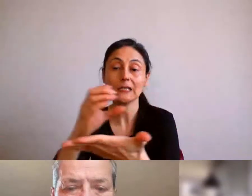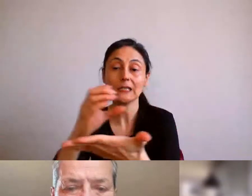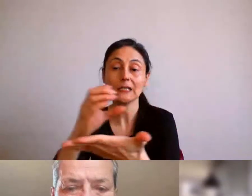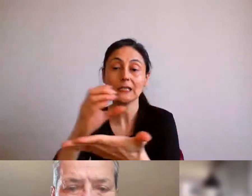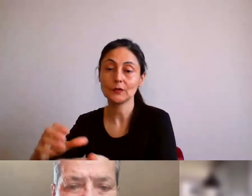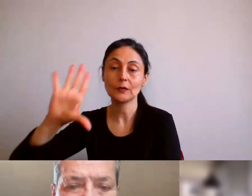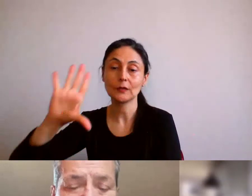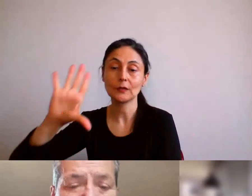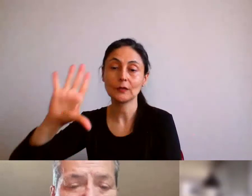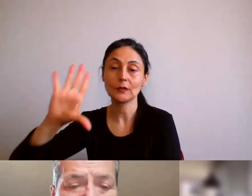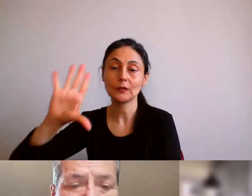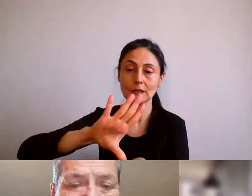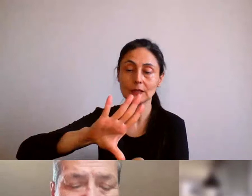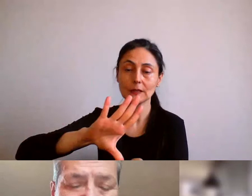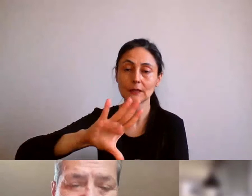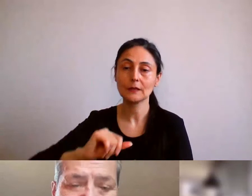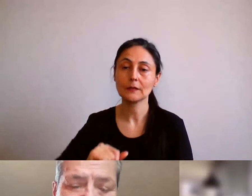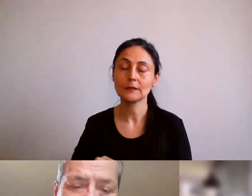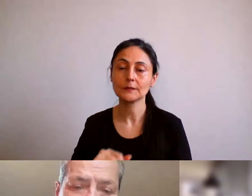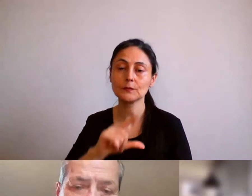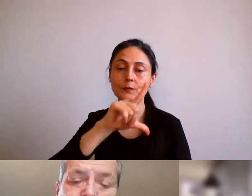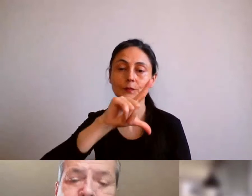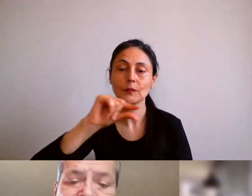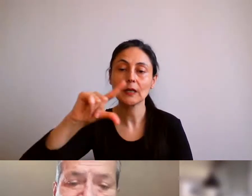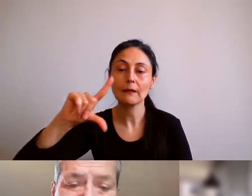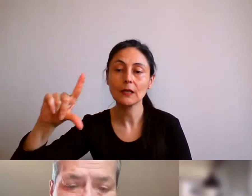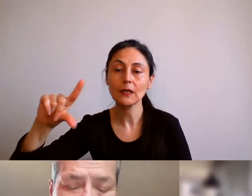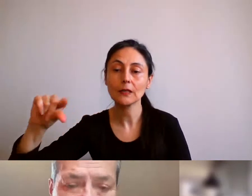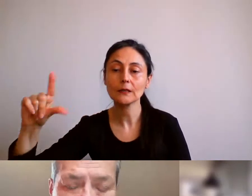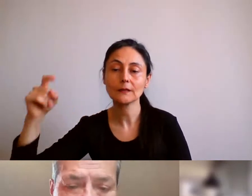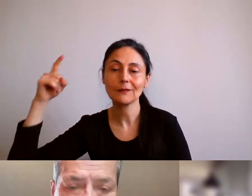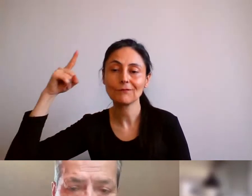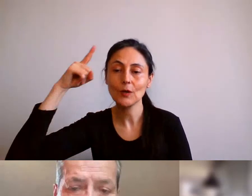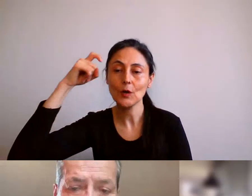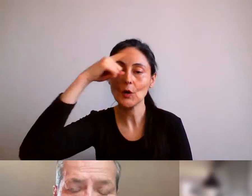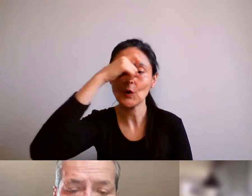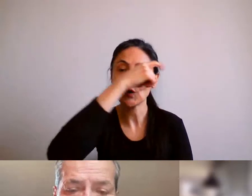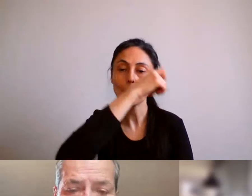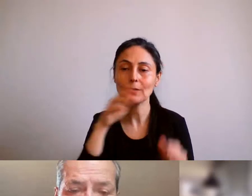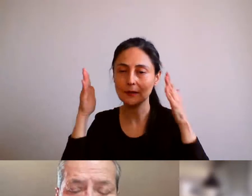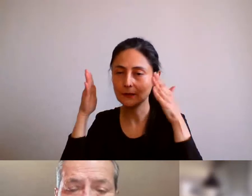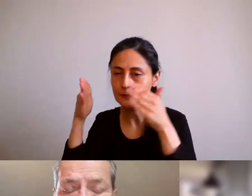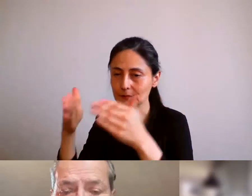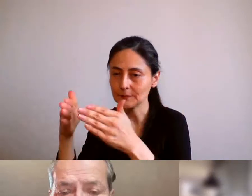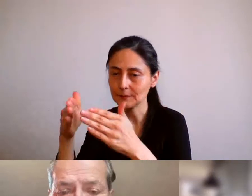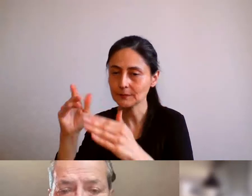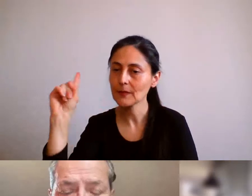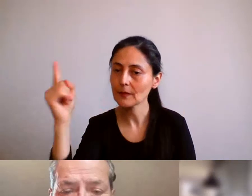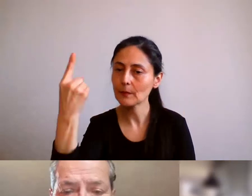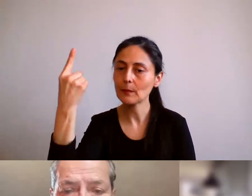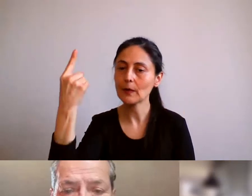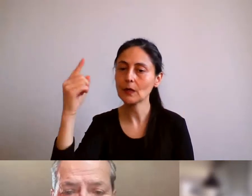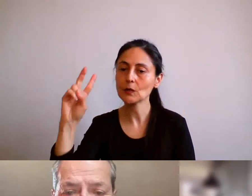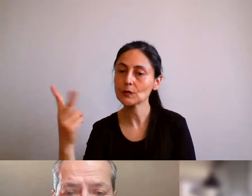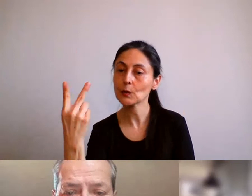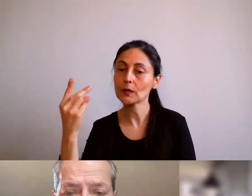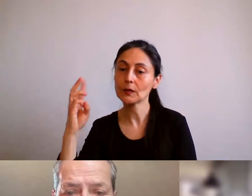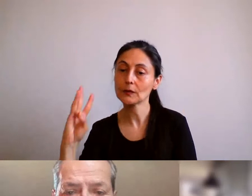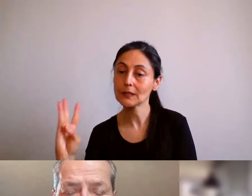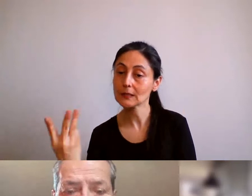términos de los niveles de complejidad de la atención. Un nivel primario, un nivel secundario y un